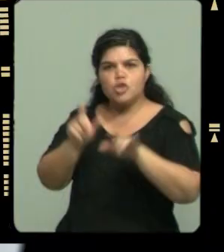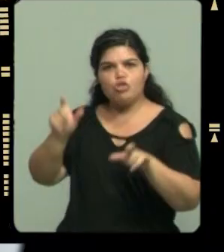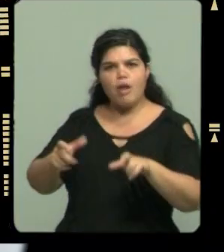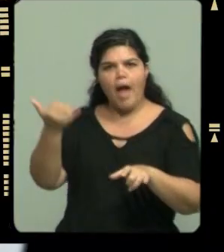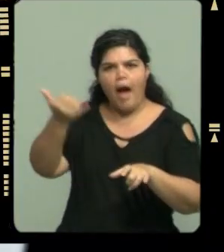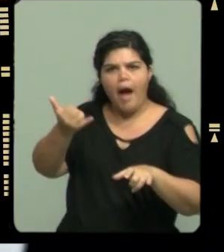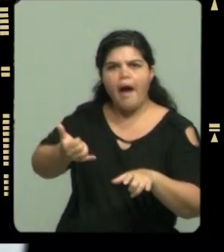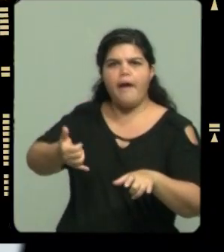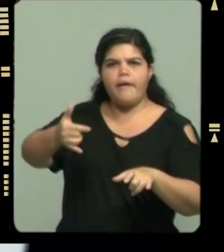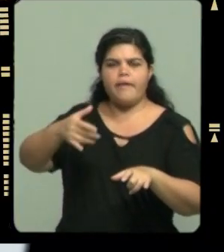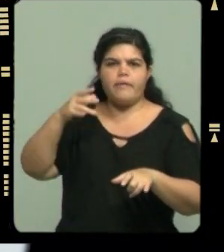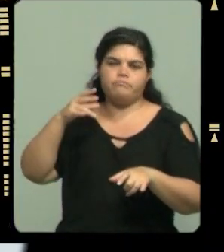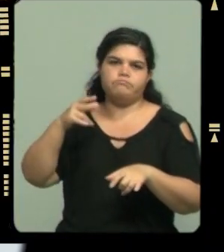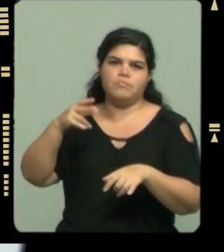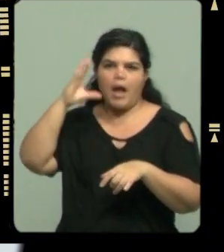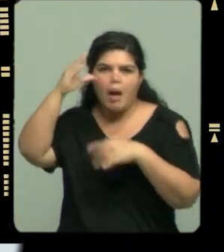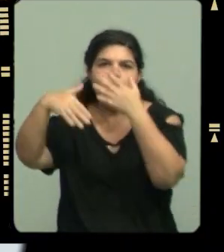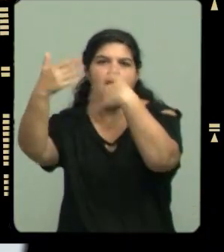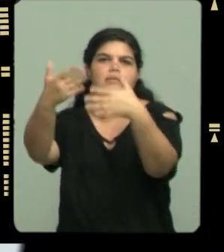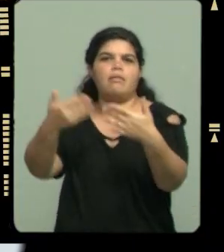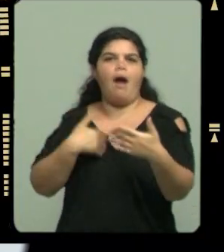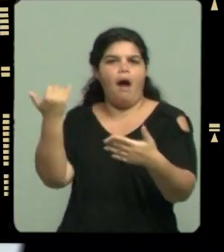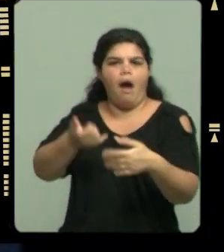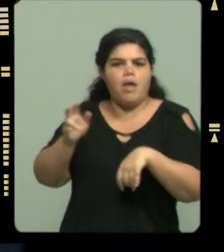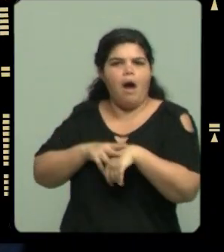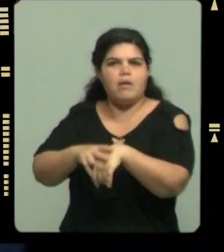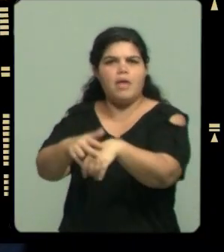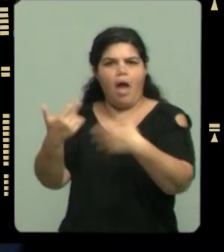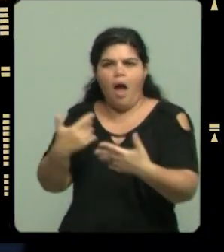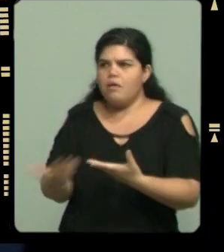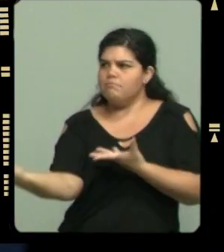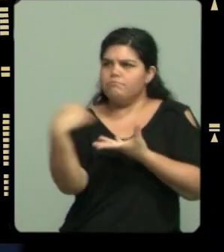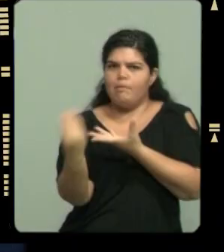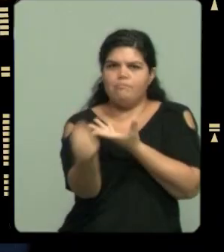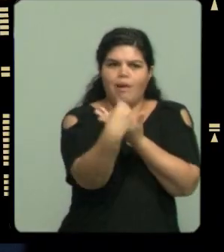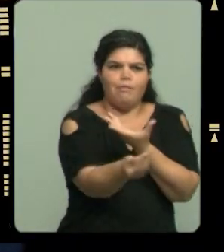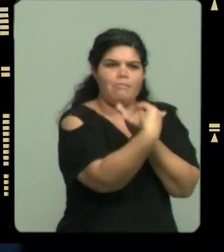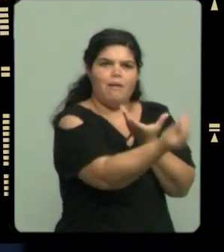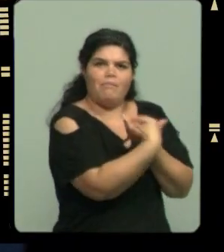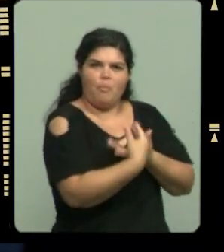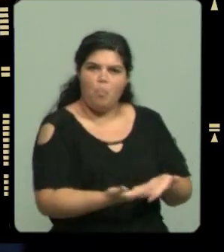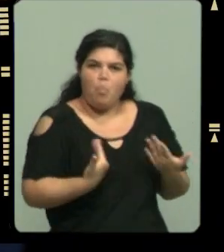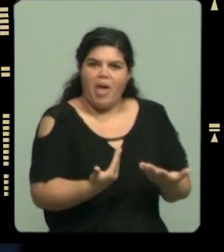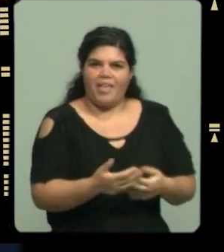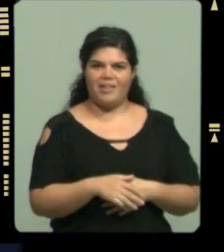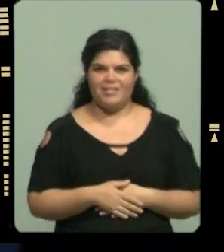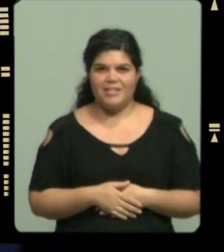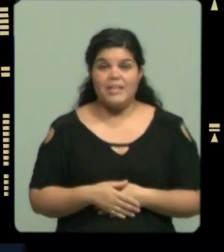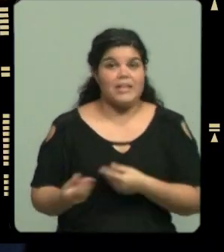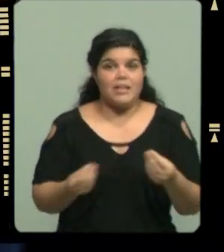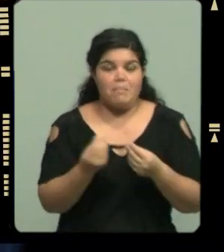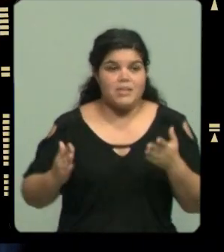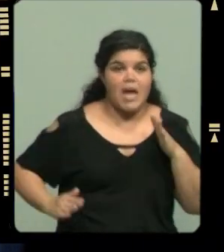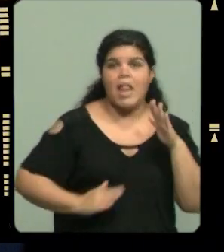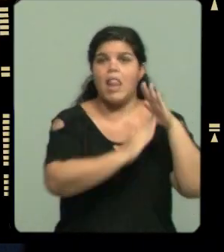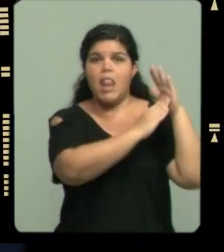talento, que hoy en día en los grandes problemas que tienen las empresas es la fuga de talentos o la dificultad de retener a las personas más